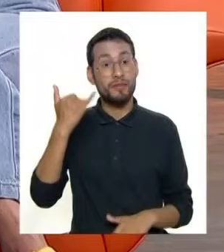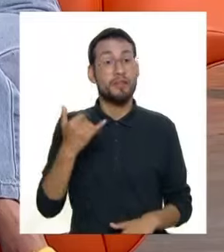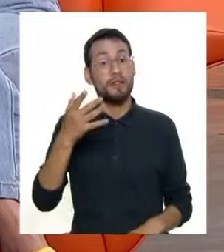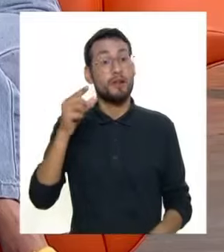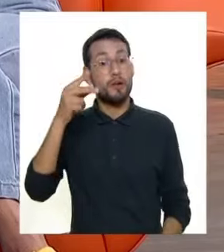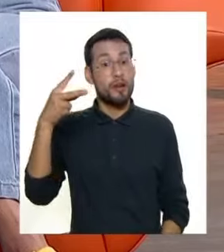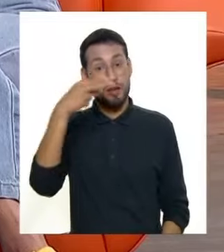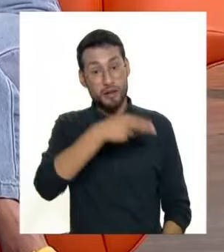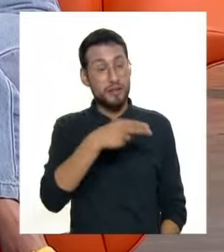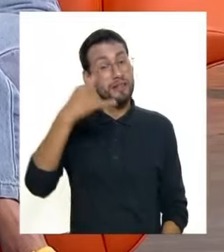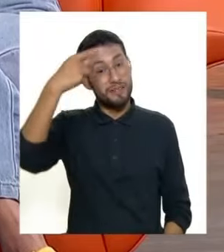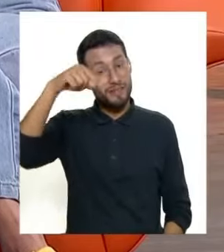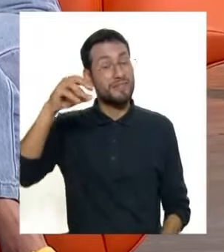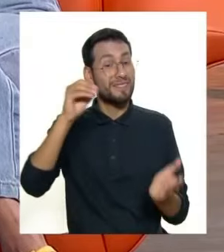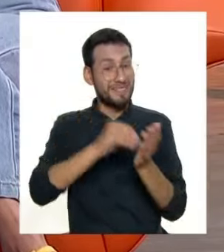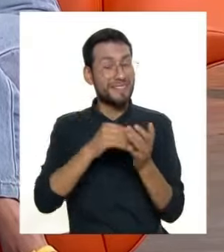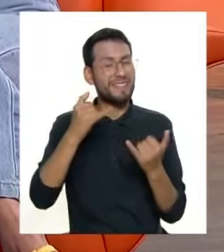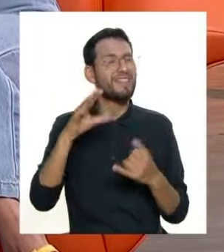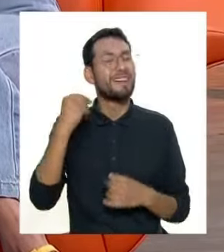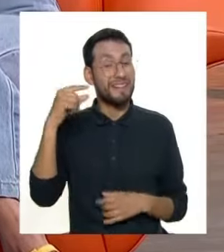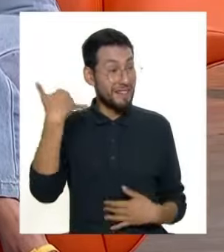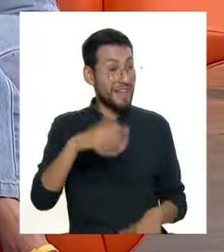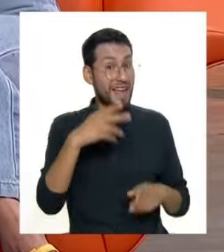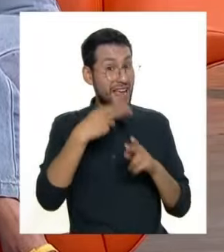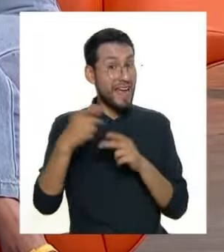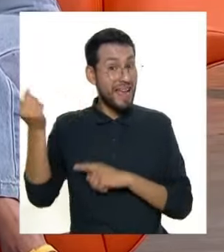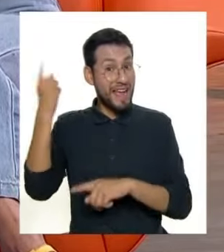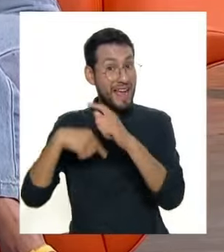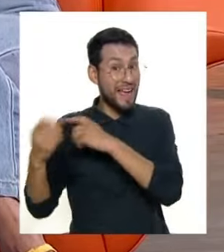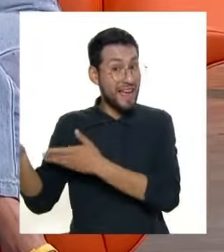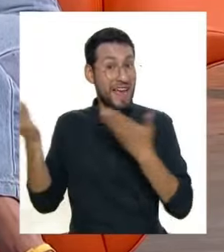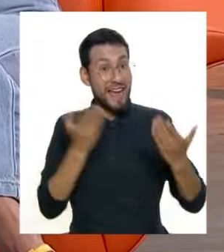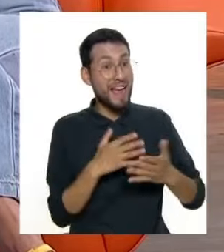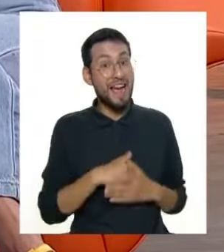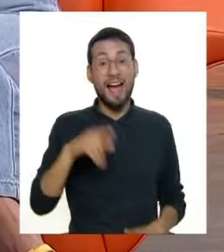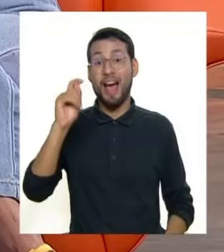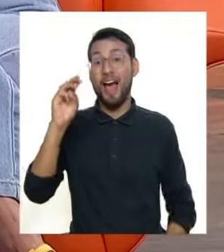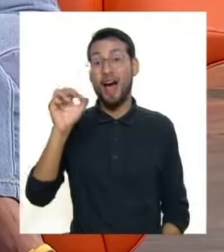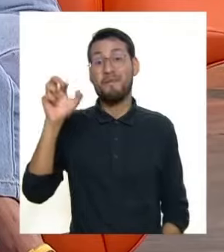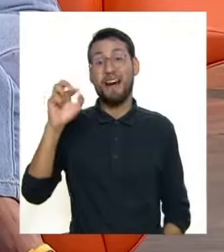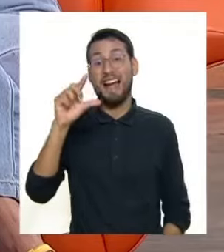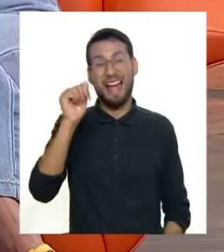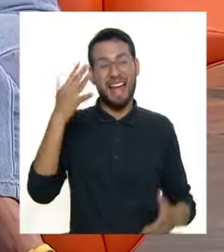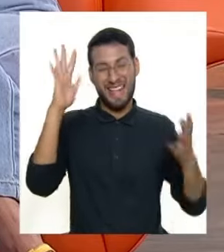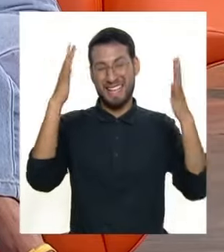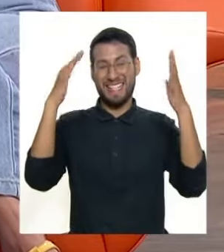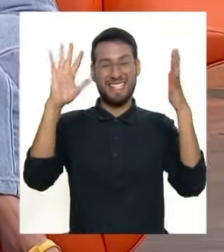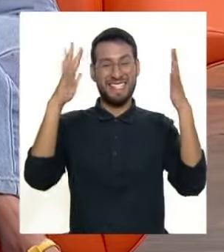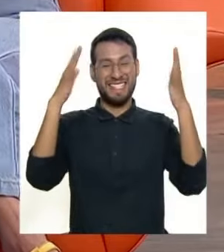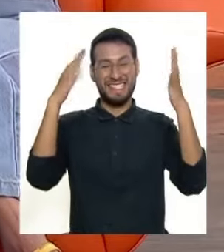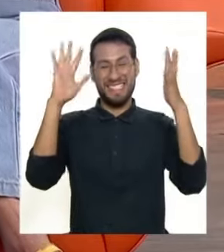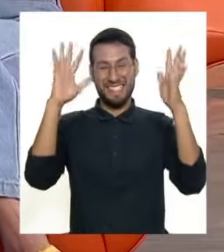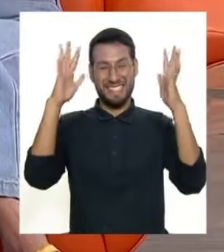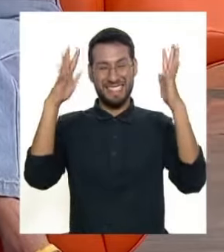a un corte comercial y venimos con más, porque ya llegó nuestro invitado, ¡Tommy Párraga, ya llegó! ¡Eso!